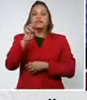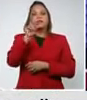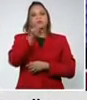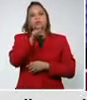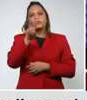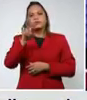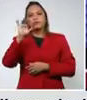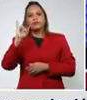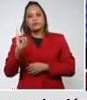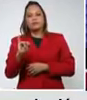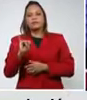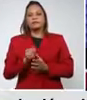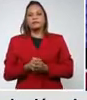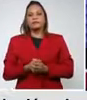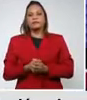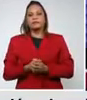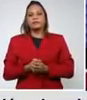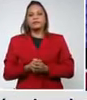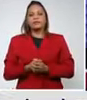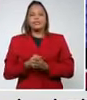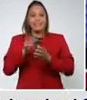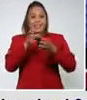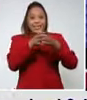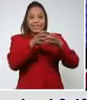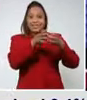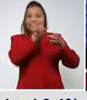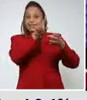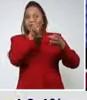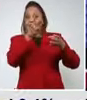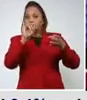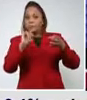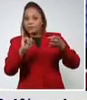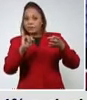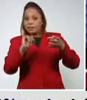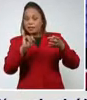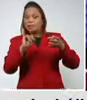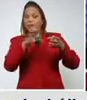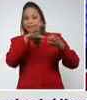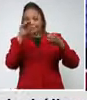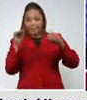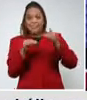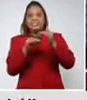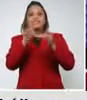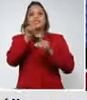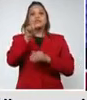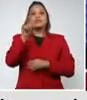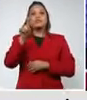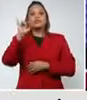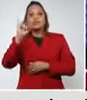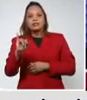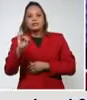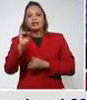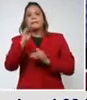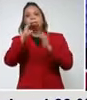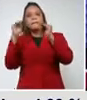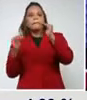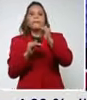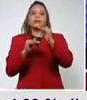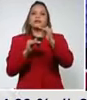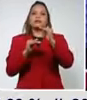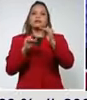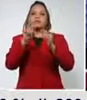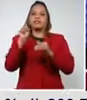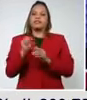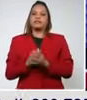126, 110 son de 18 años y menos, incluso 7 menores de un